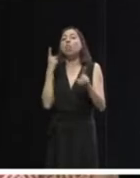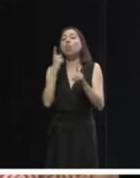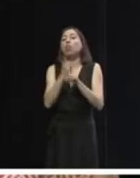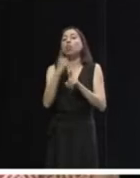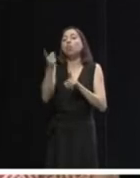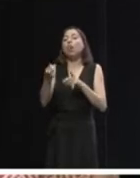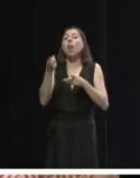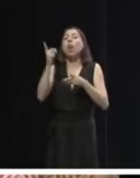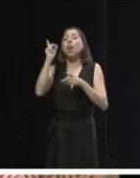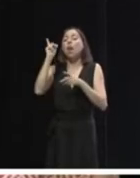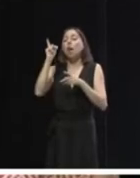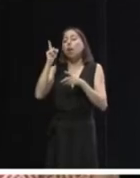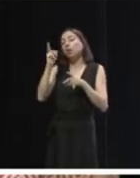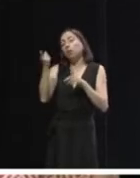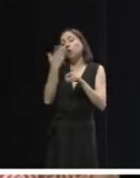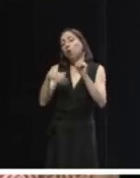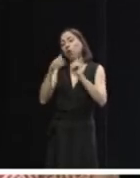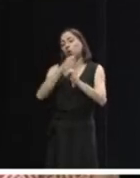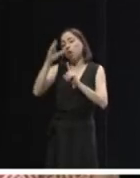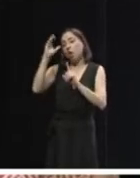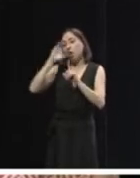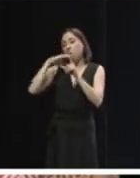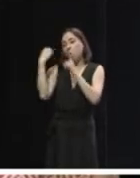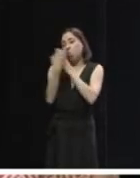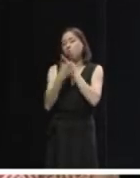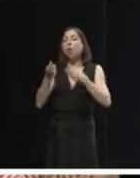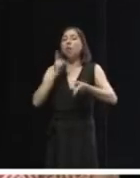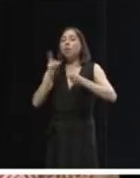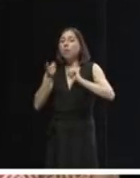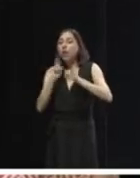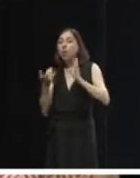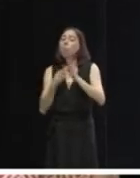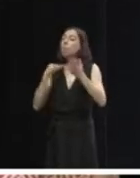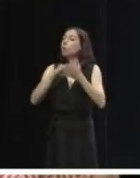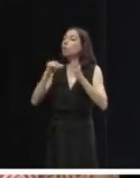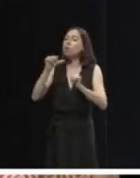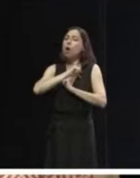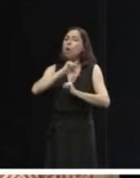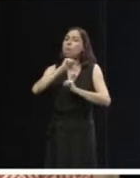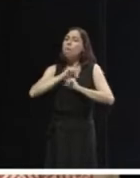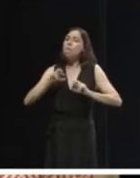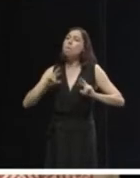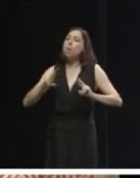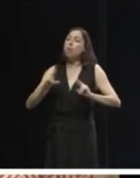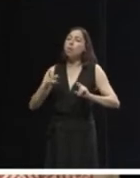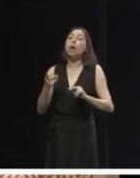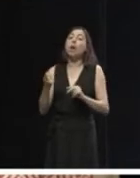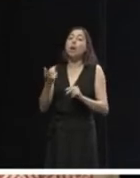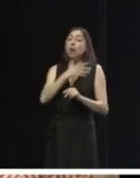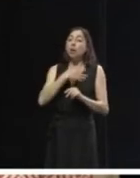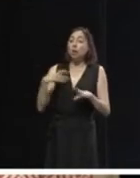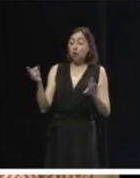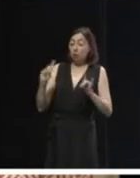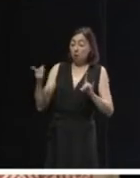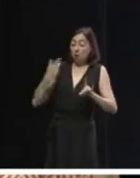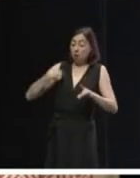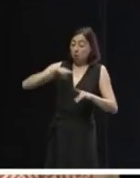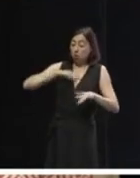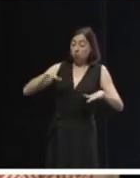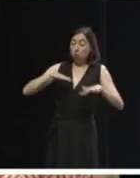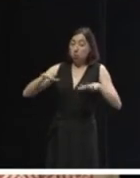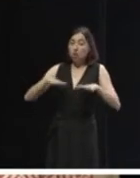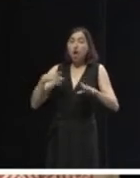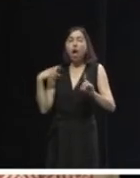del diálogo, de la construcción colectiva, de un proyecto de esperanza. Los que nos quieren desmovilizar van a insistir en el discurso del